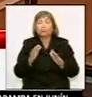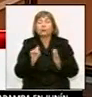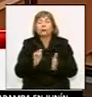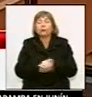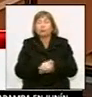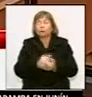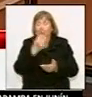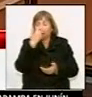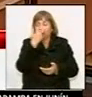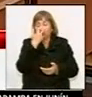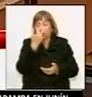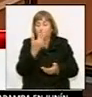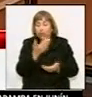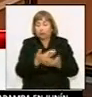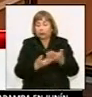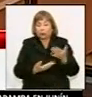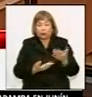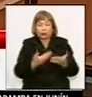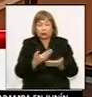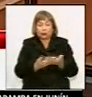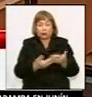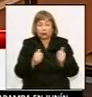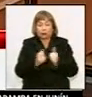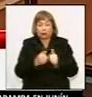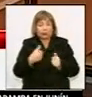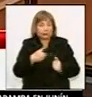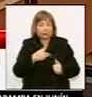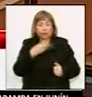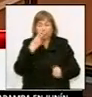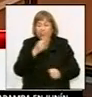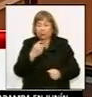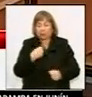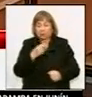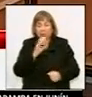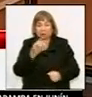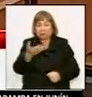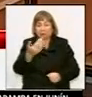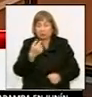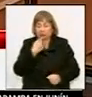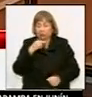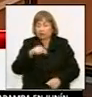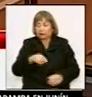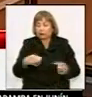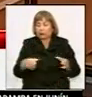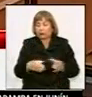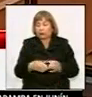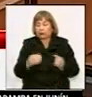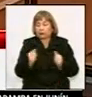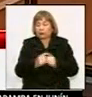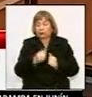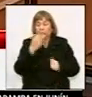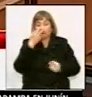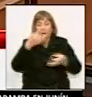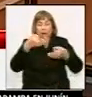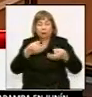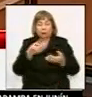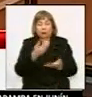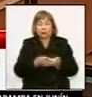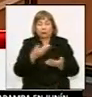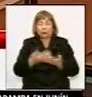lo van a ver en la parte administrativa, que eso a nosotros no nos ha convocado a esta comisión, sino a ver